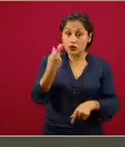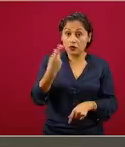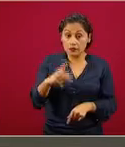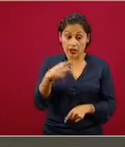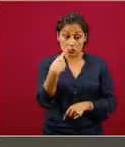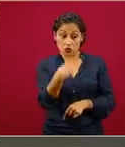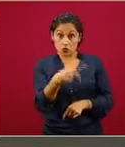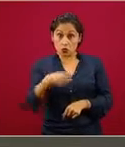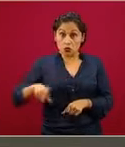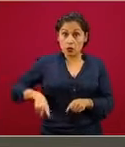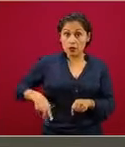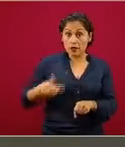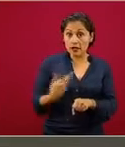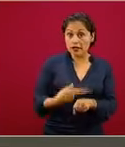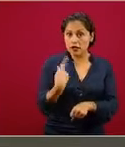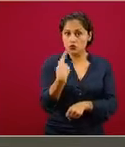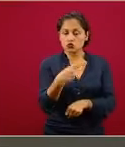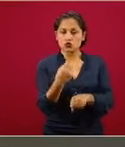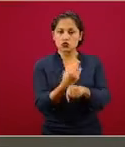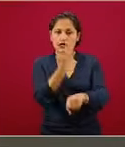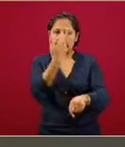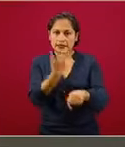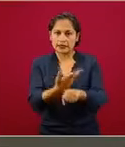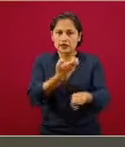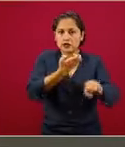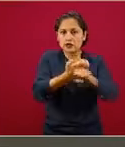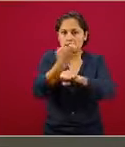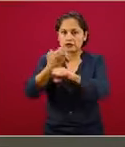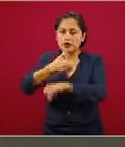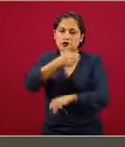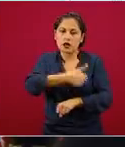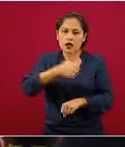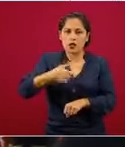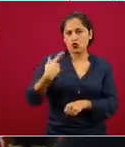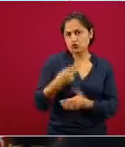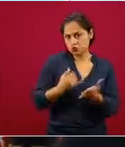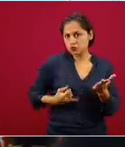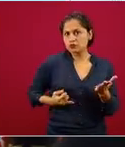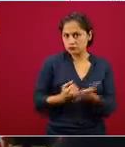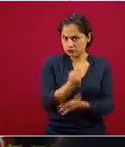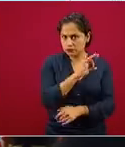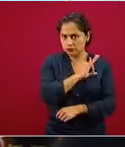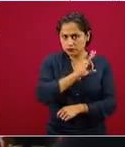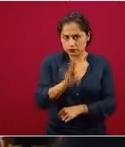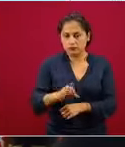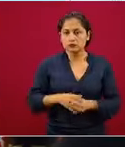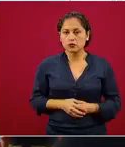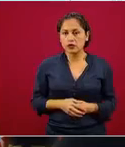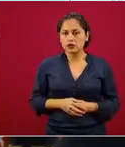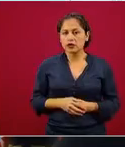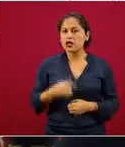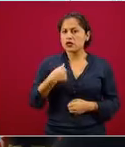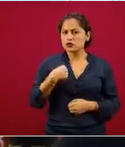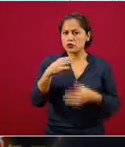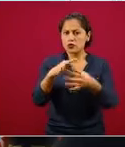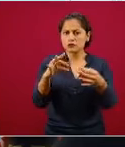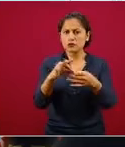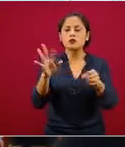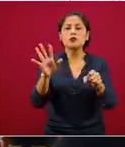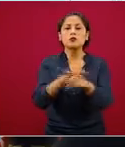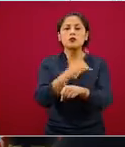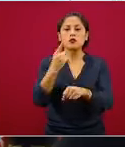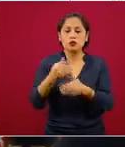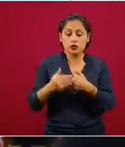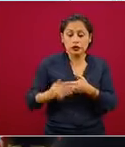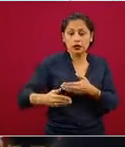tomar decisiones respecto a su territorio. ¿Por qué lo digo? Porque igual que a lo largo de todas estas semanas, no debe sorprendernos